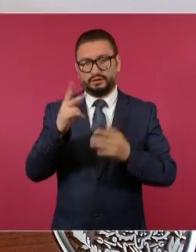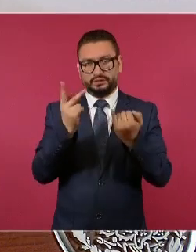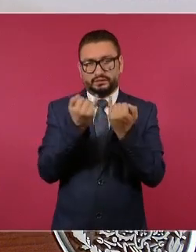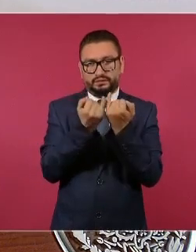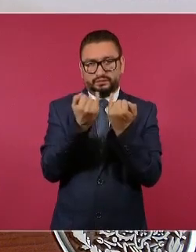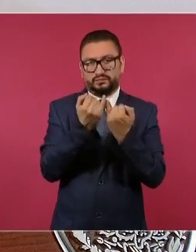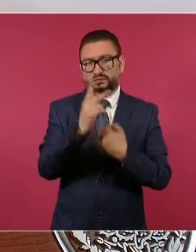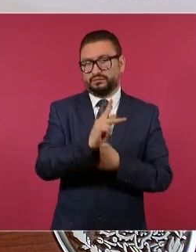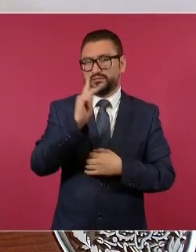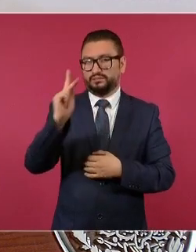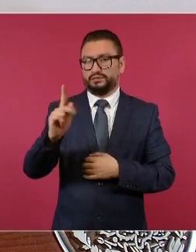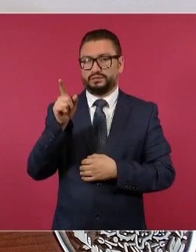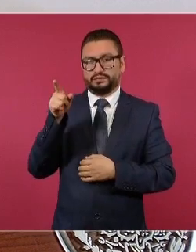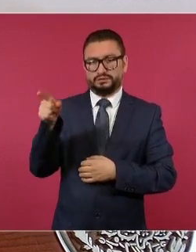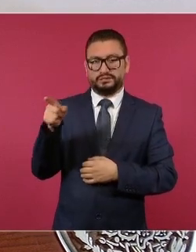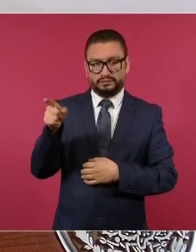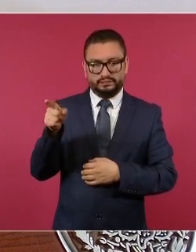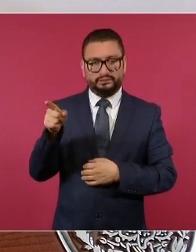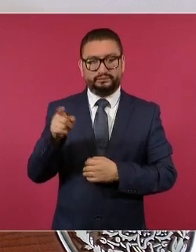hacía